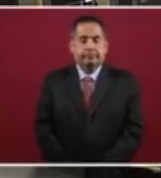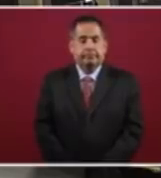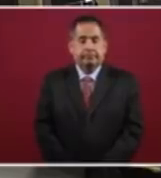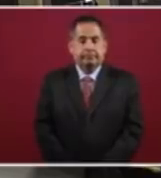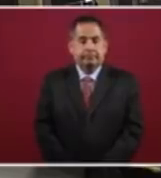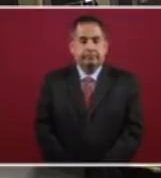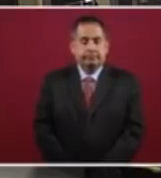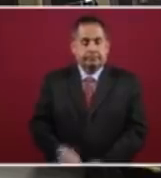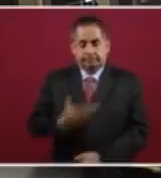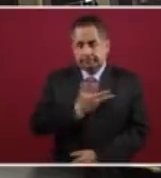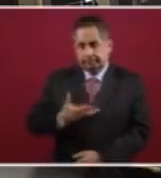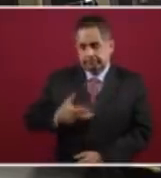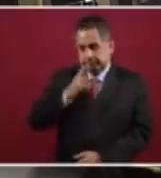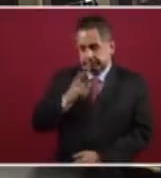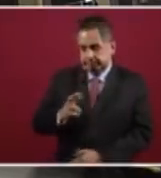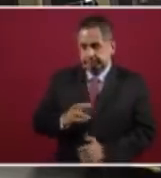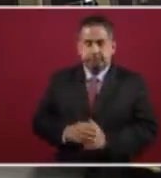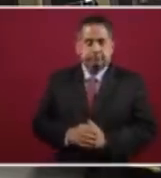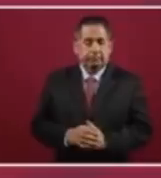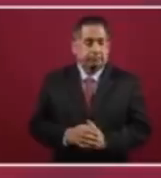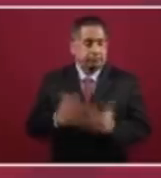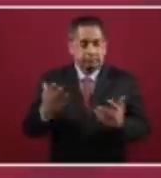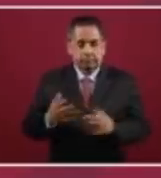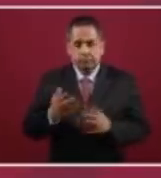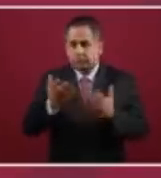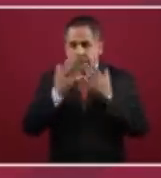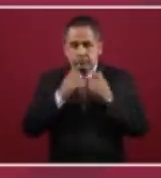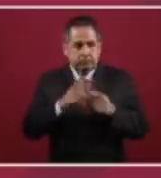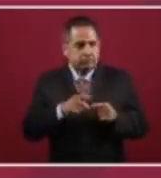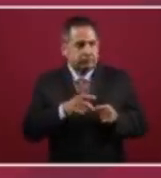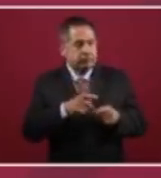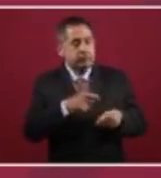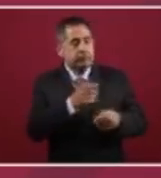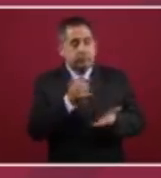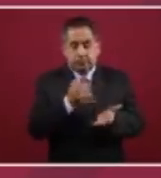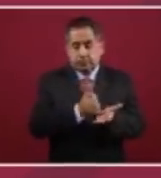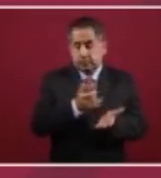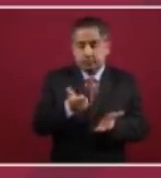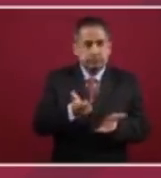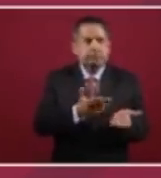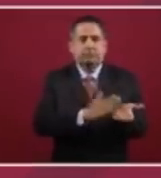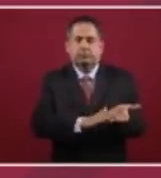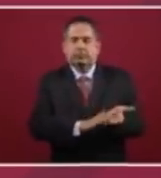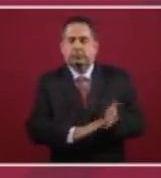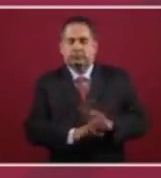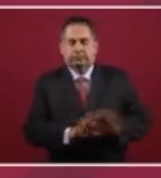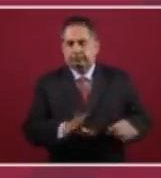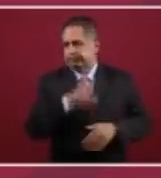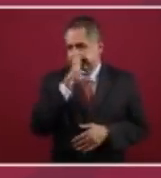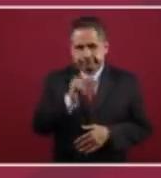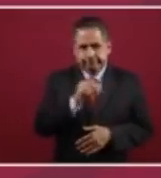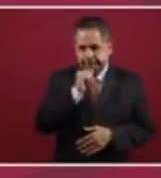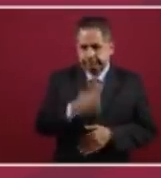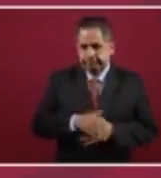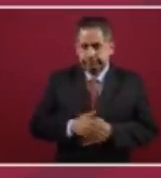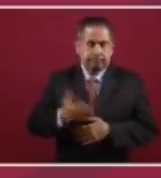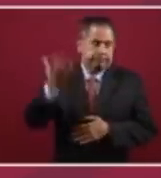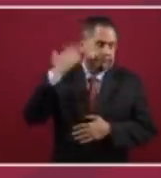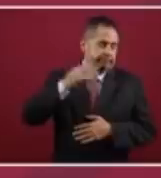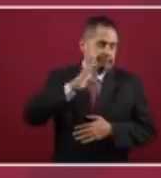Pues que ya no hay condonaciones, que eso fue un mal